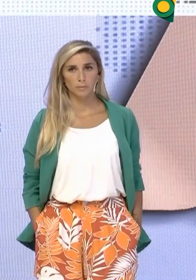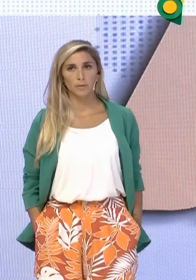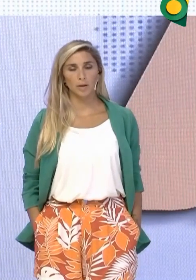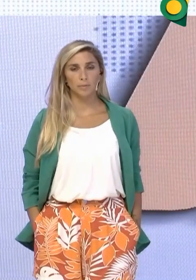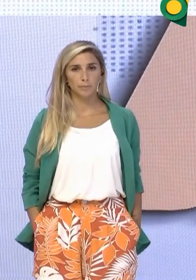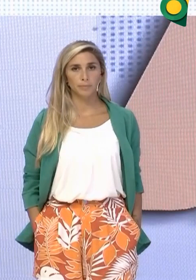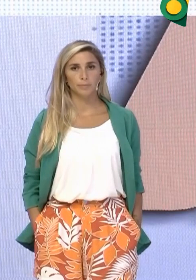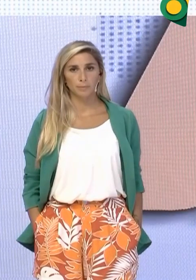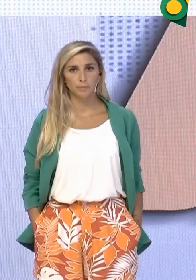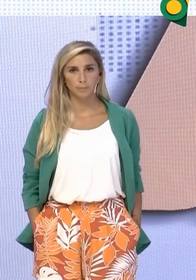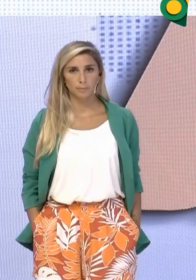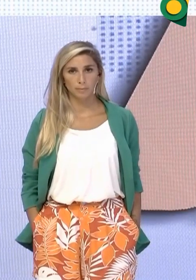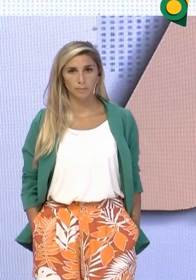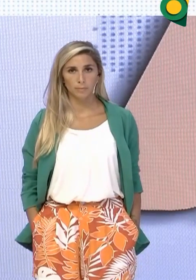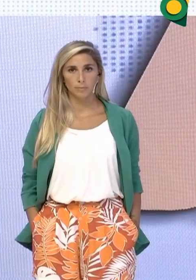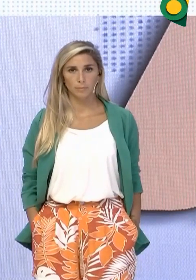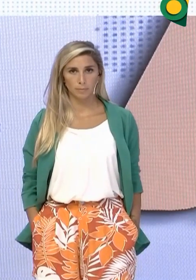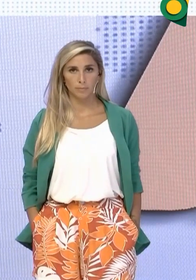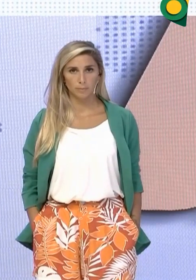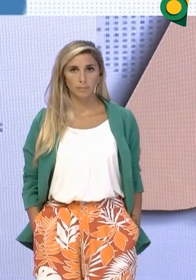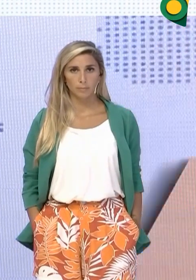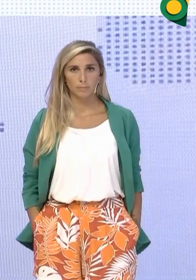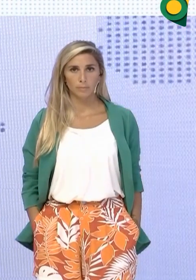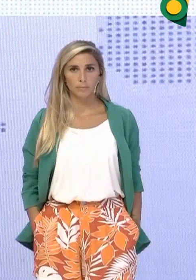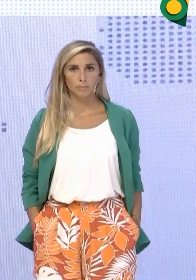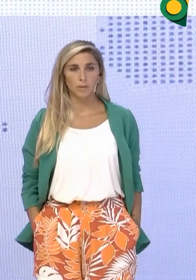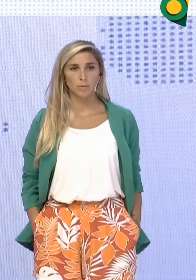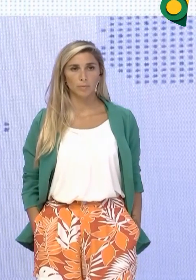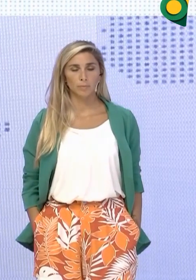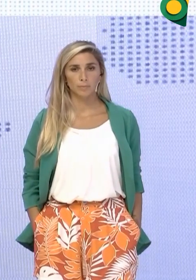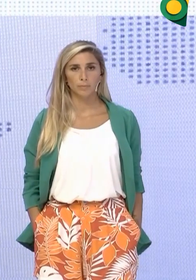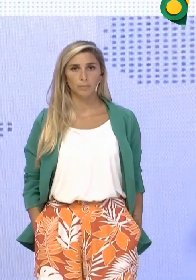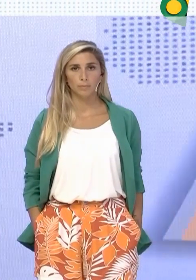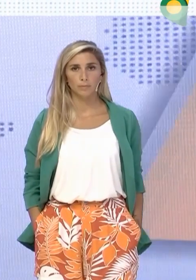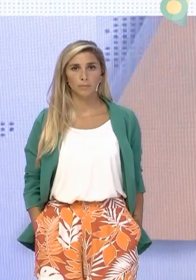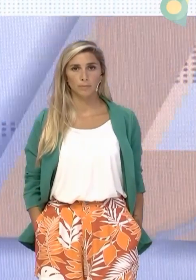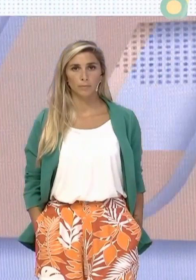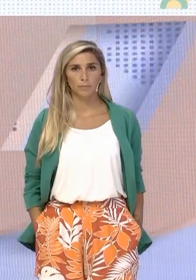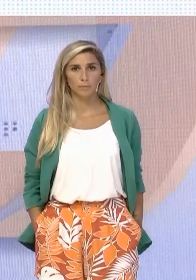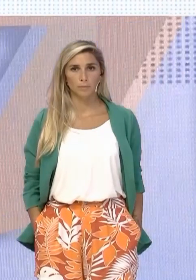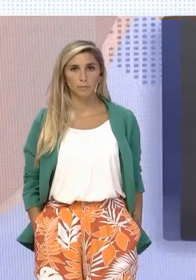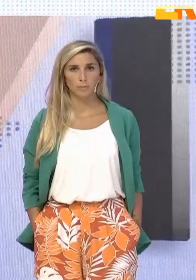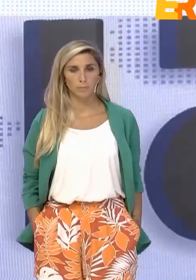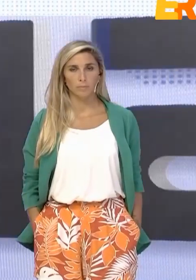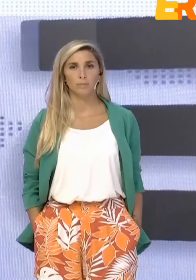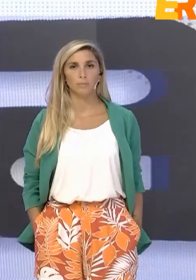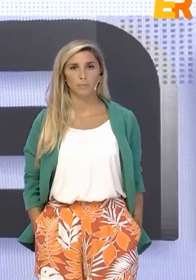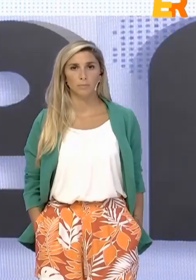engaño. Claro. A un engaño que conlleva, lógicamente, el fraude y la estafa. Sí. La vacuna es gratuita y todo el mundo